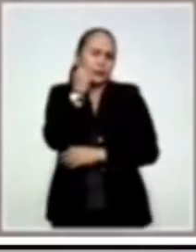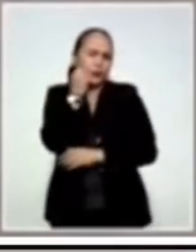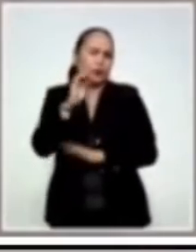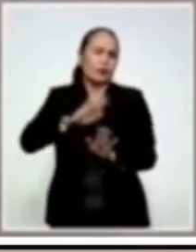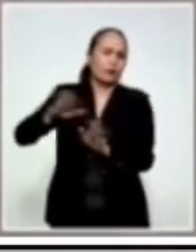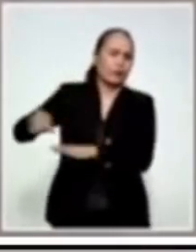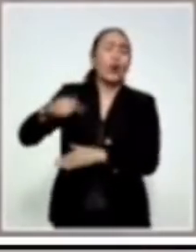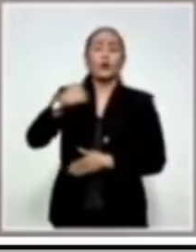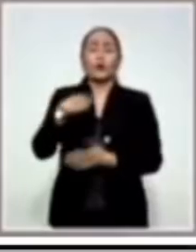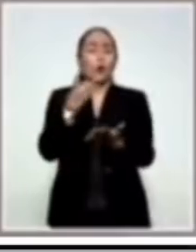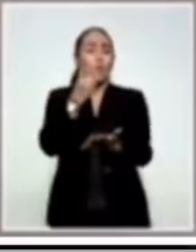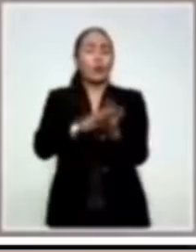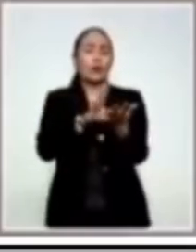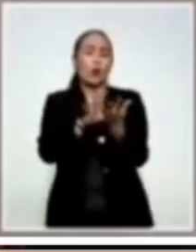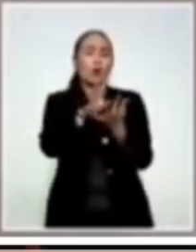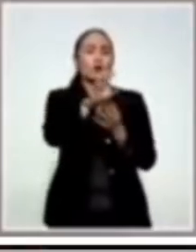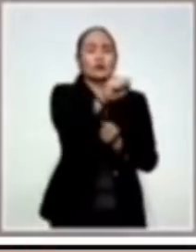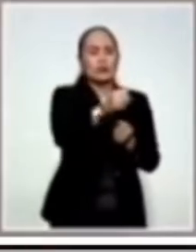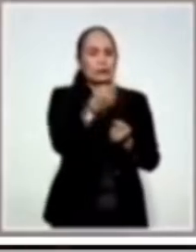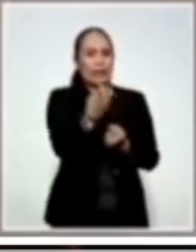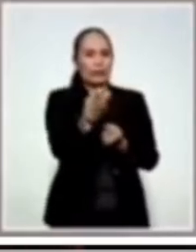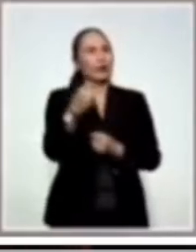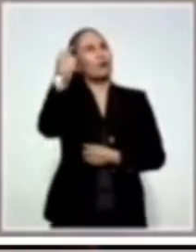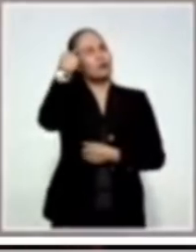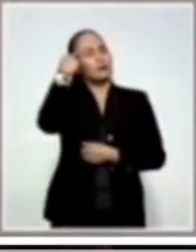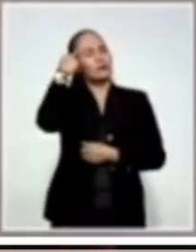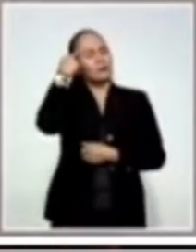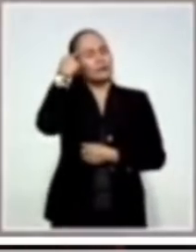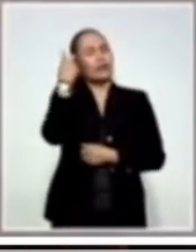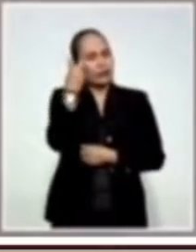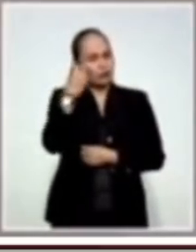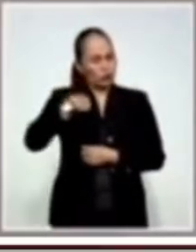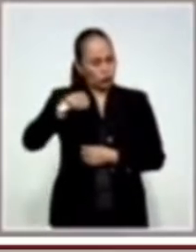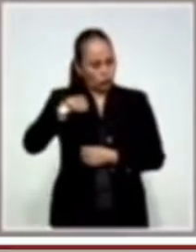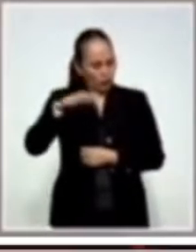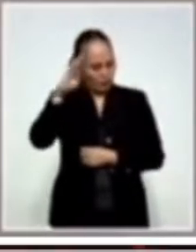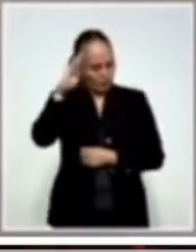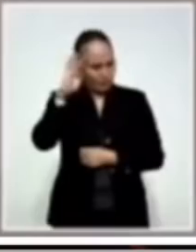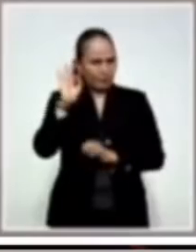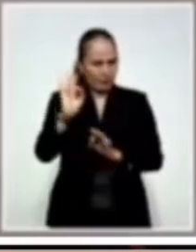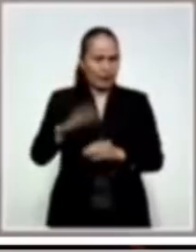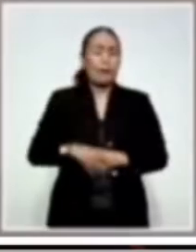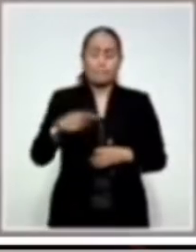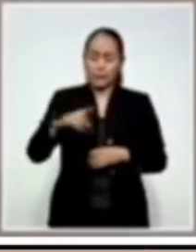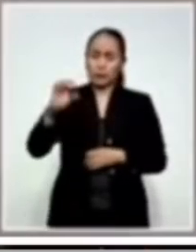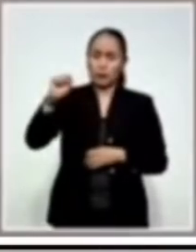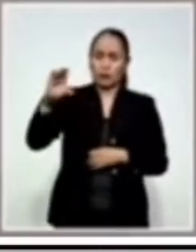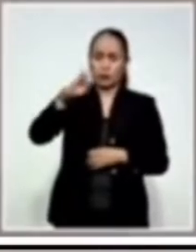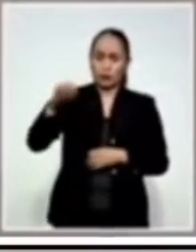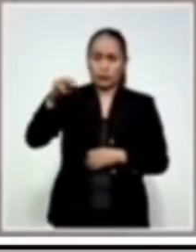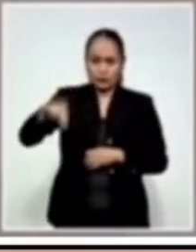solo respondo a la Constitución de mi conciencia, pero lo que sí me toca cuidar es a la Corte y al Poder Judicial